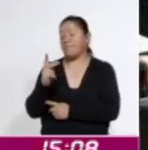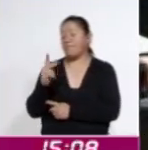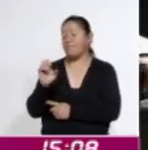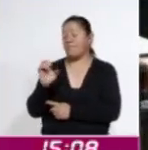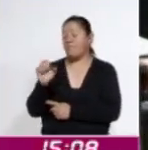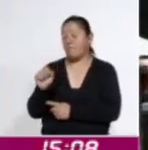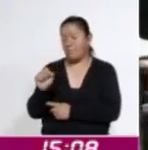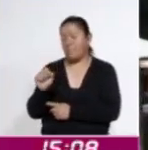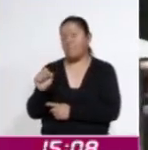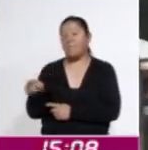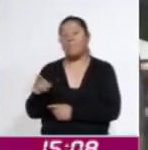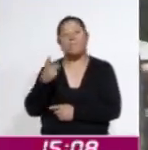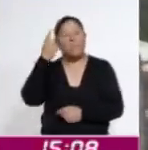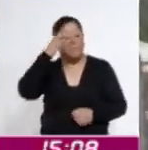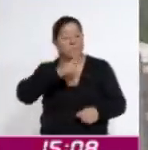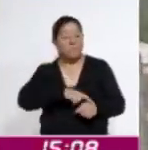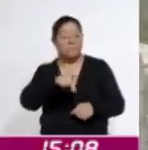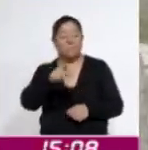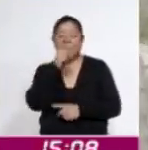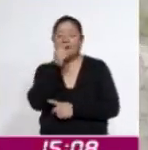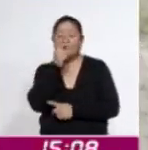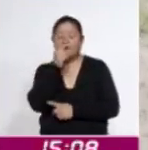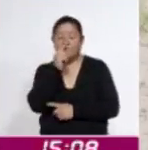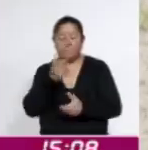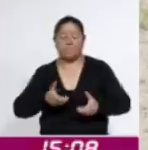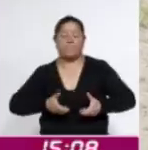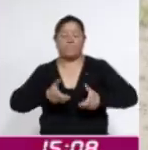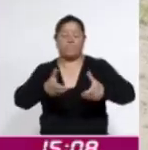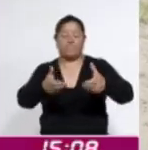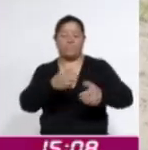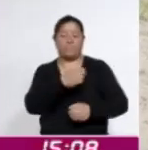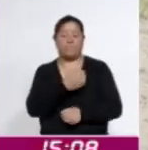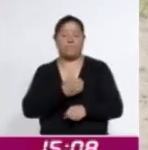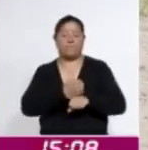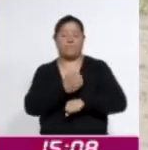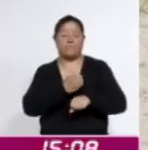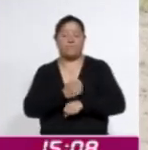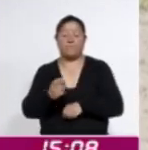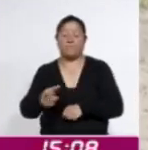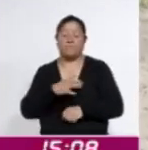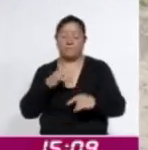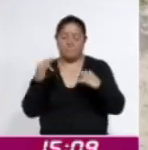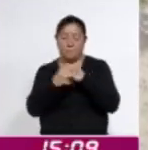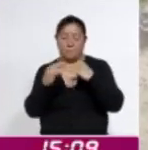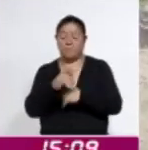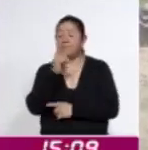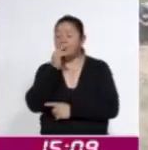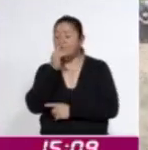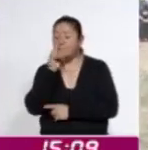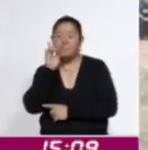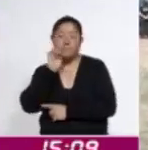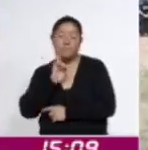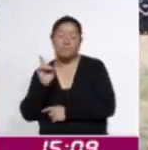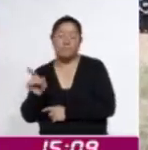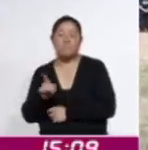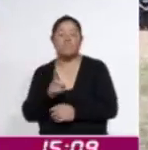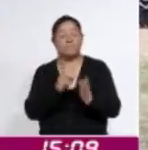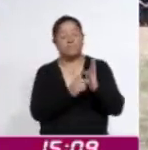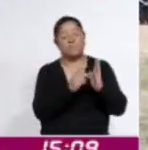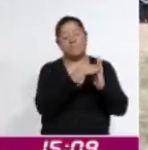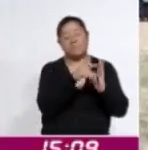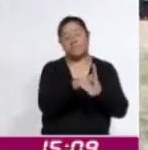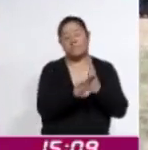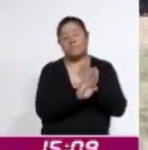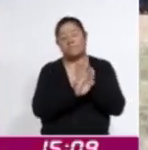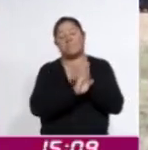la Dirección de Policía Estatal de Caminos y Vialidad, la Policía de Género, el Departamento de Prevención